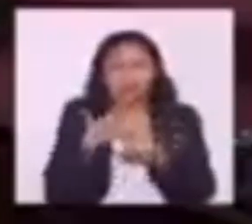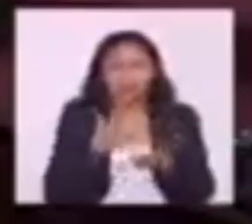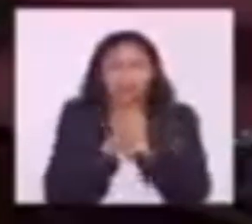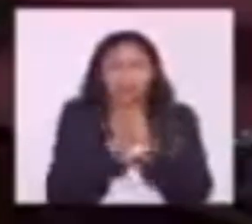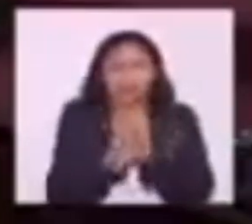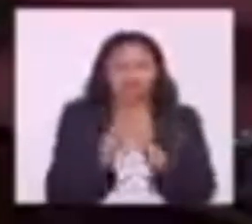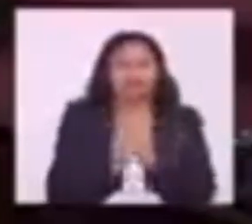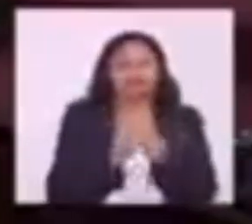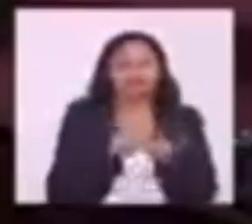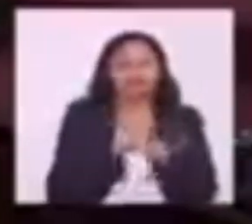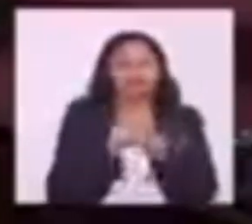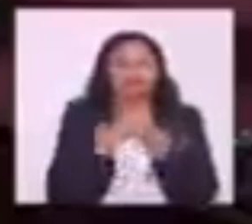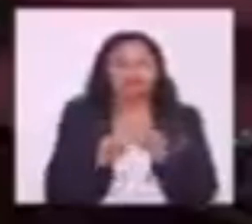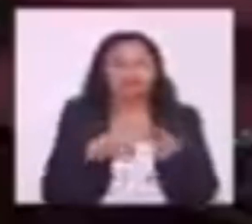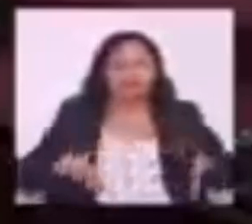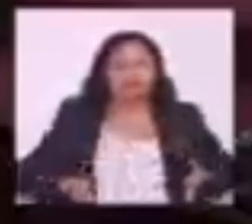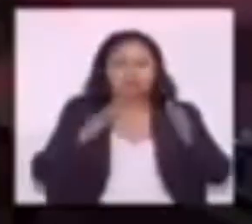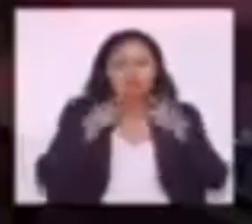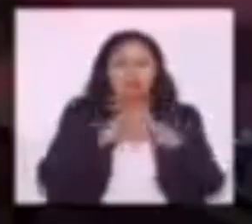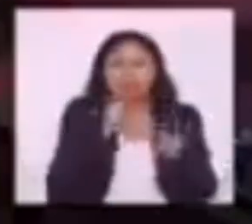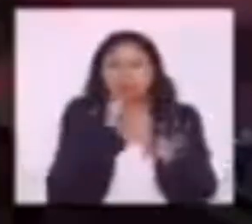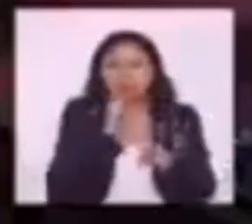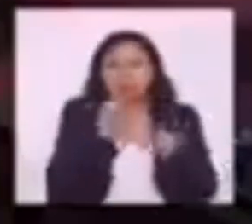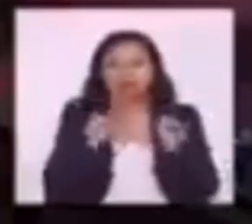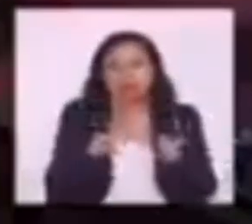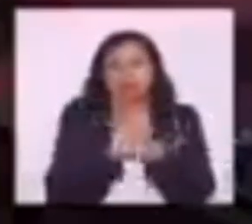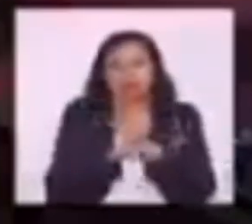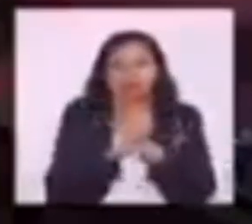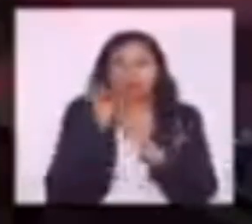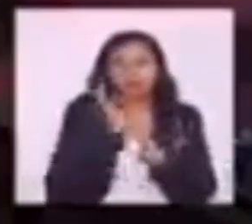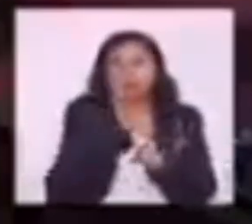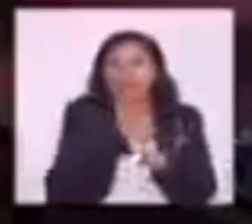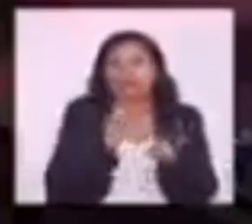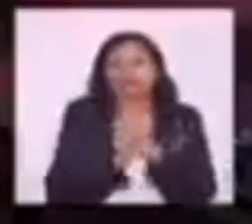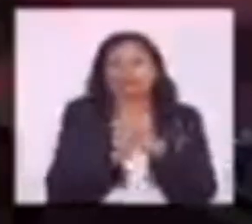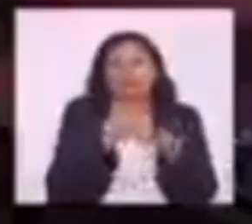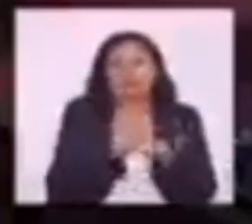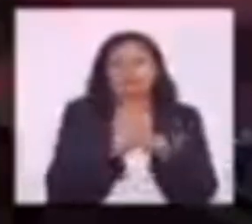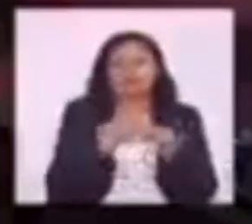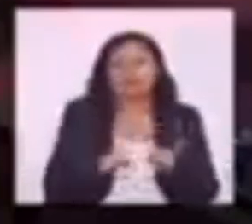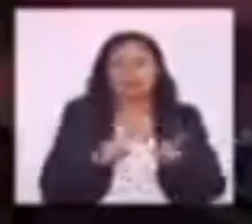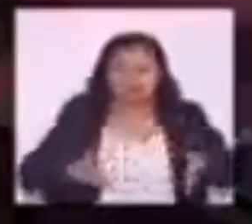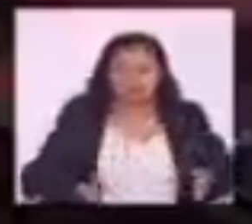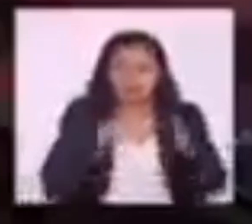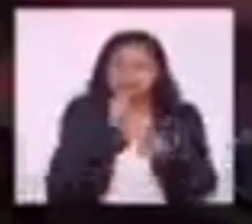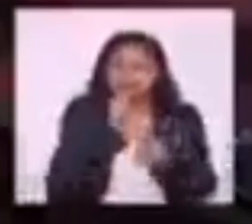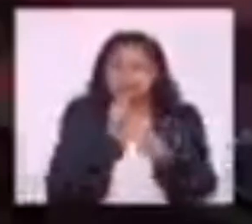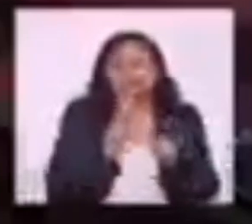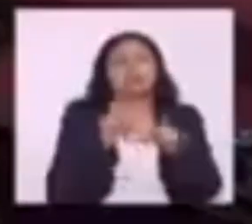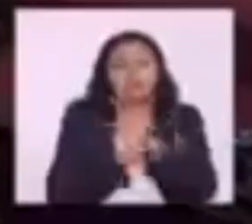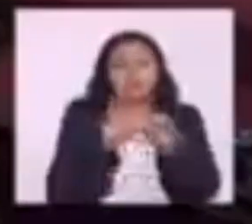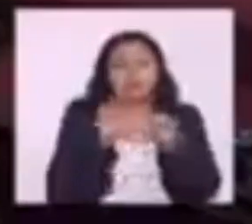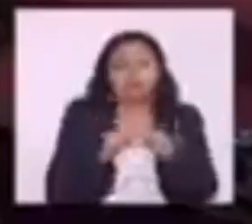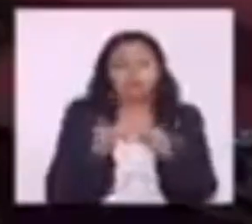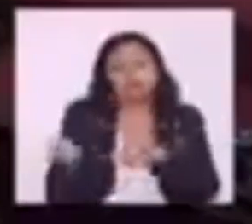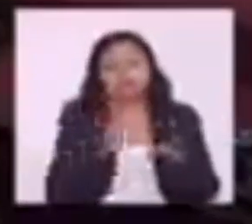de vía. ¿Quieren hacer carreteras la iniciativa privada? Ahí tienen las fincas cañeras y que hagan su carretera privada y que den la